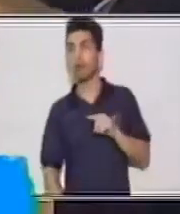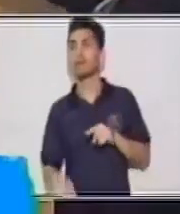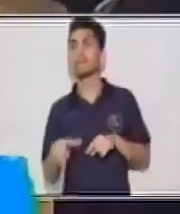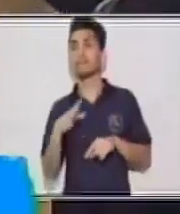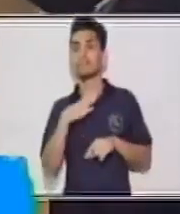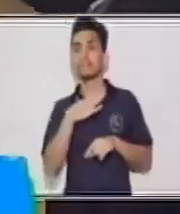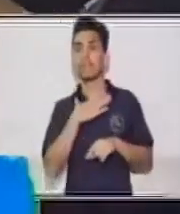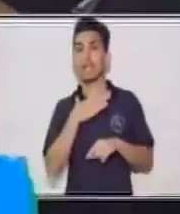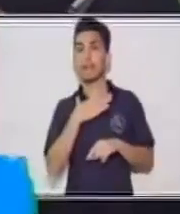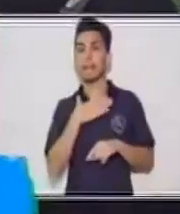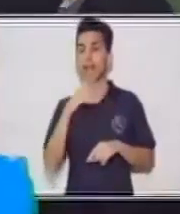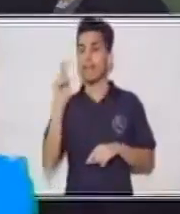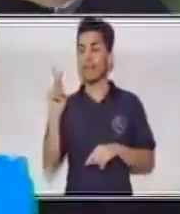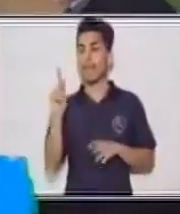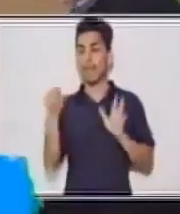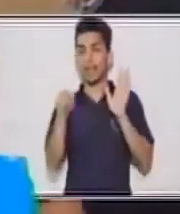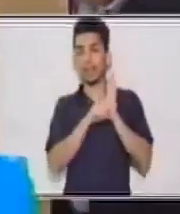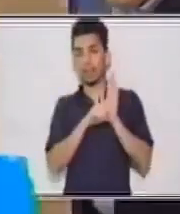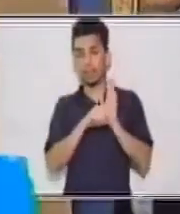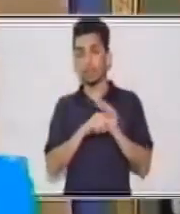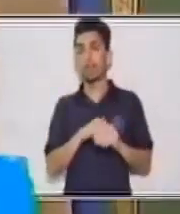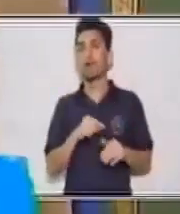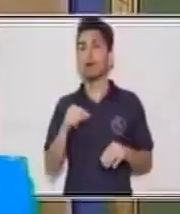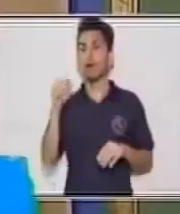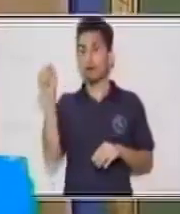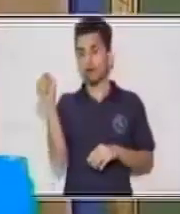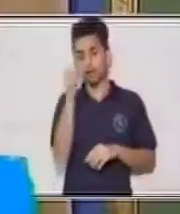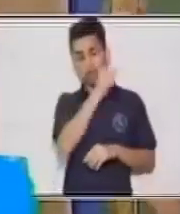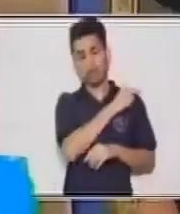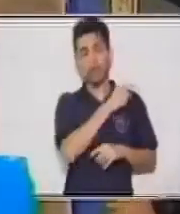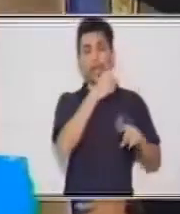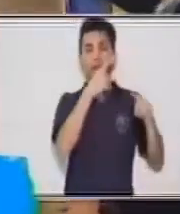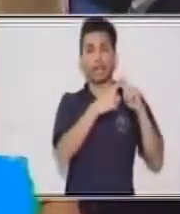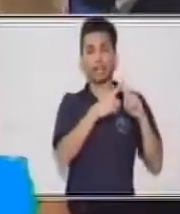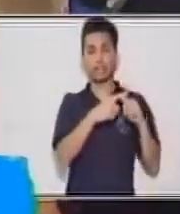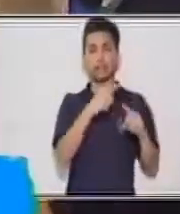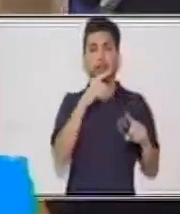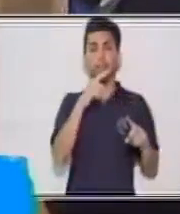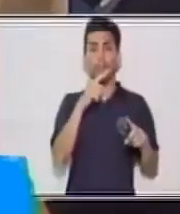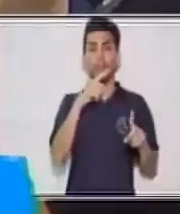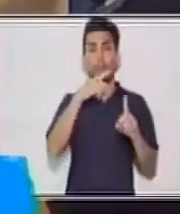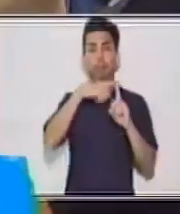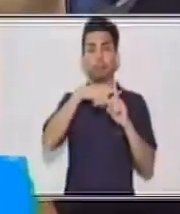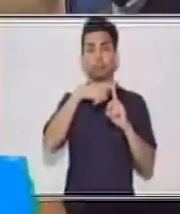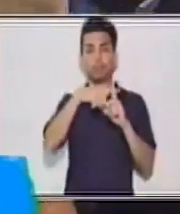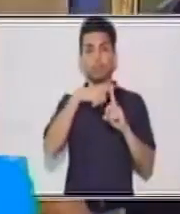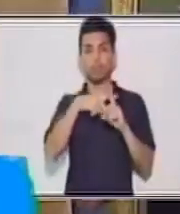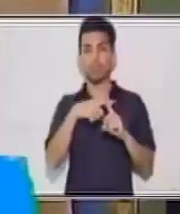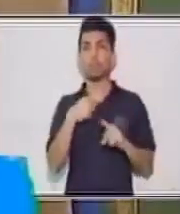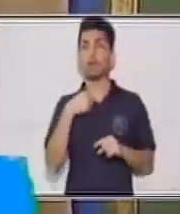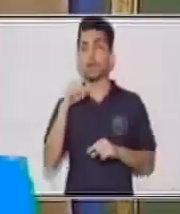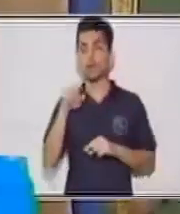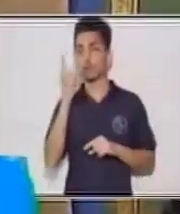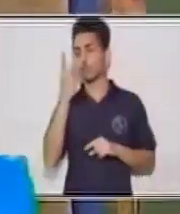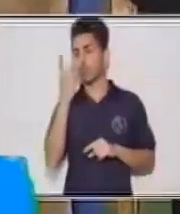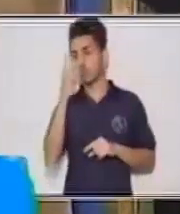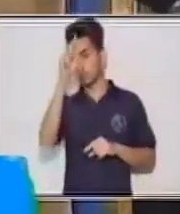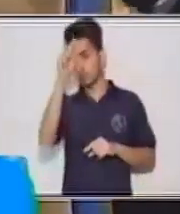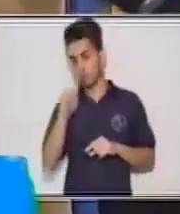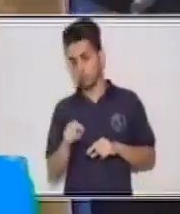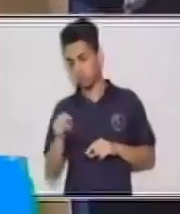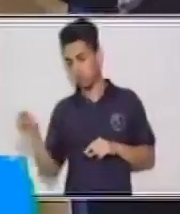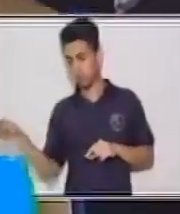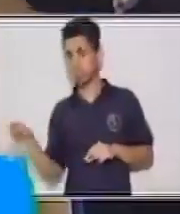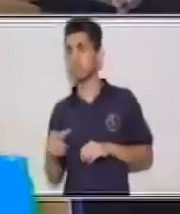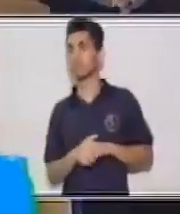Y negativo y a este X positivo. Pero en esta ocasión nos vamos a únicamente vamos a trabajar de este lado. Pero este